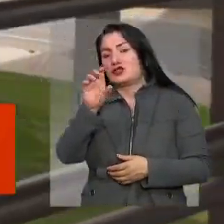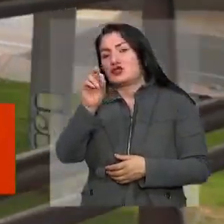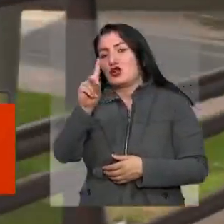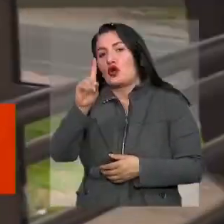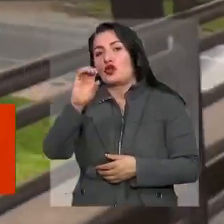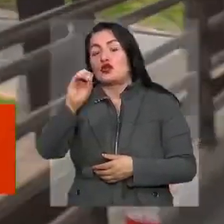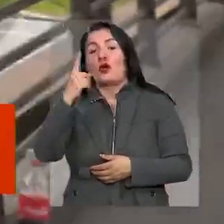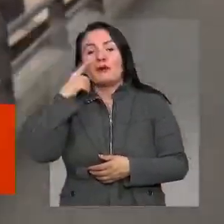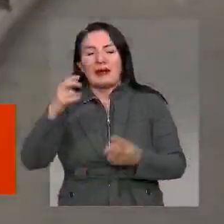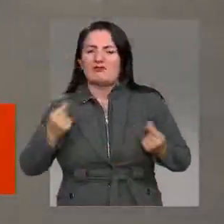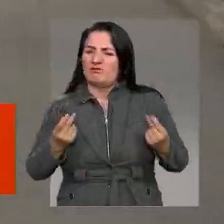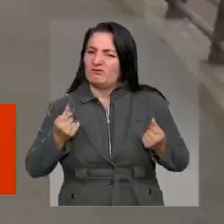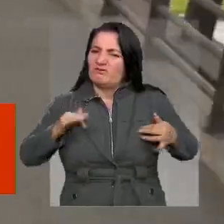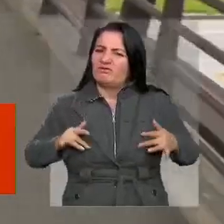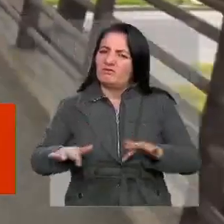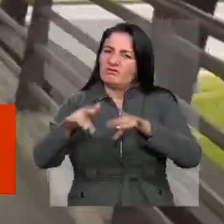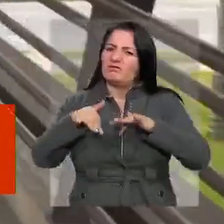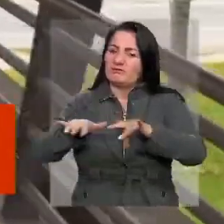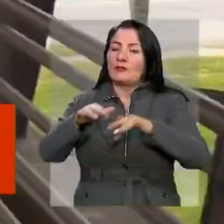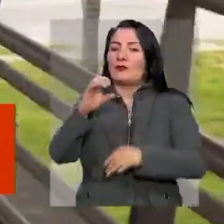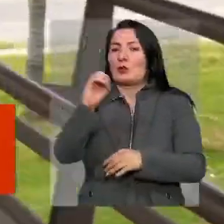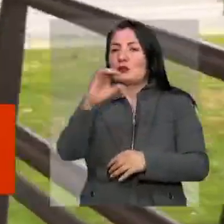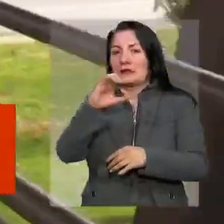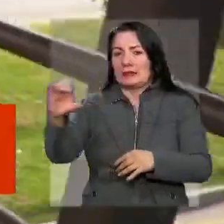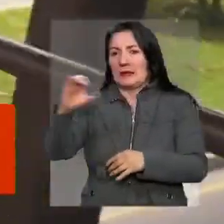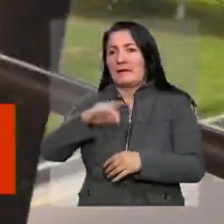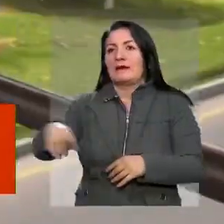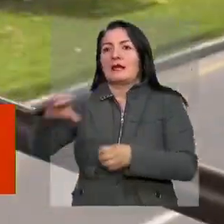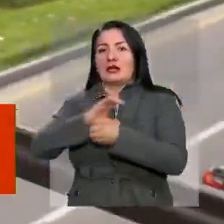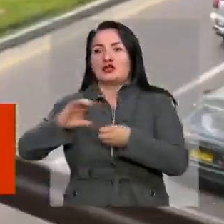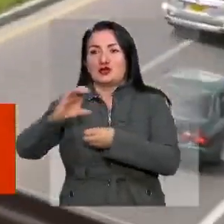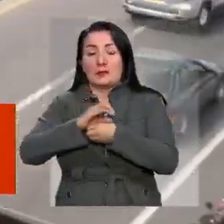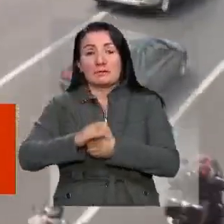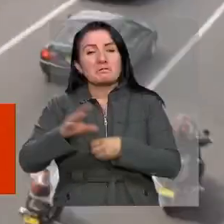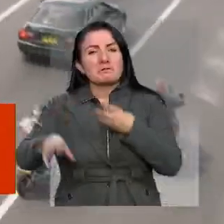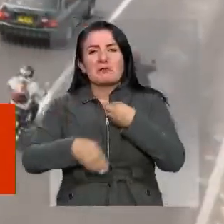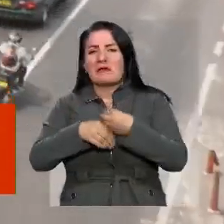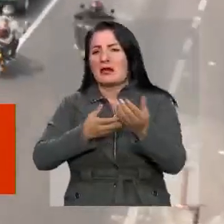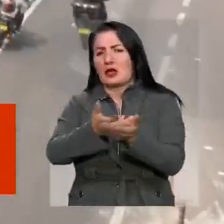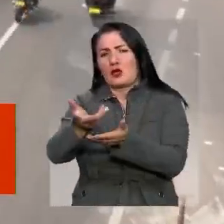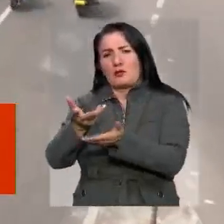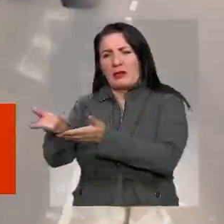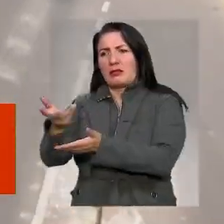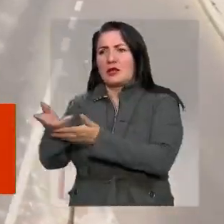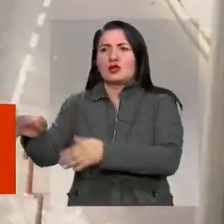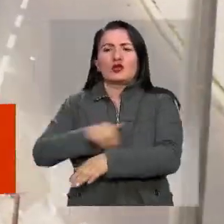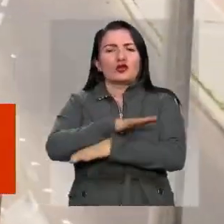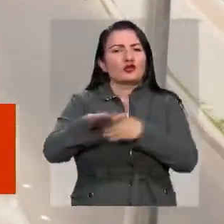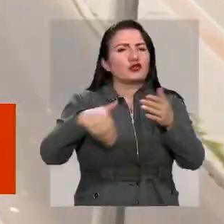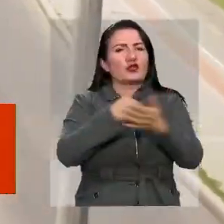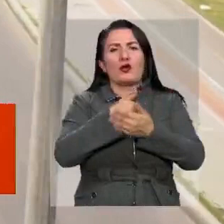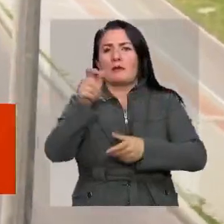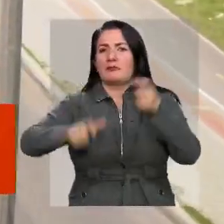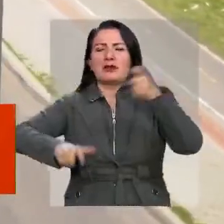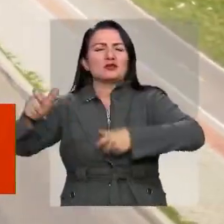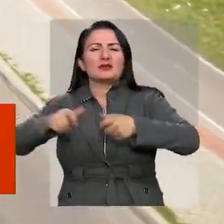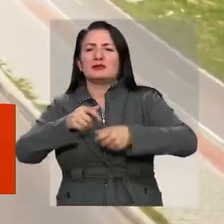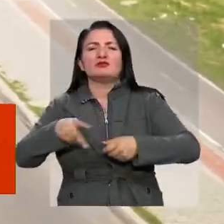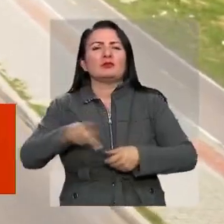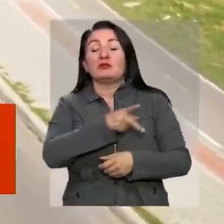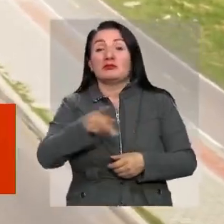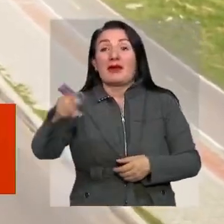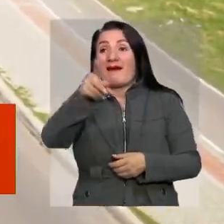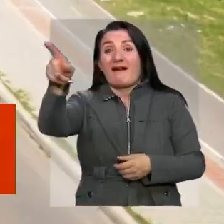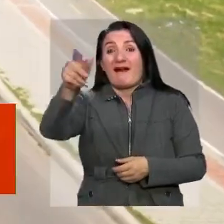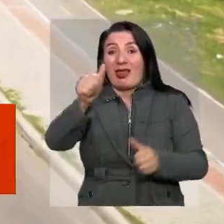por este corredor vial en el occidente de la ciudad. La recomendación para todos los conductores, para todos los viajeros, es que si van